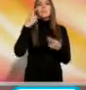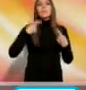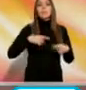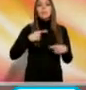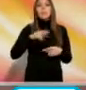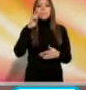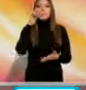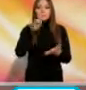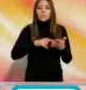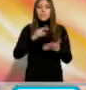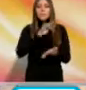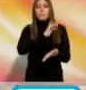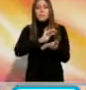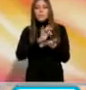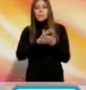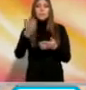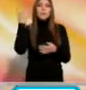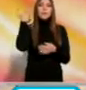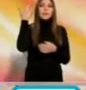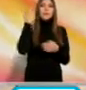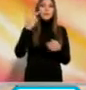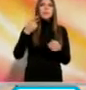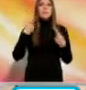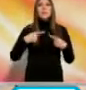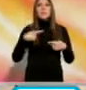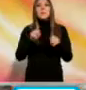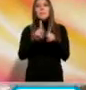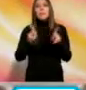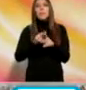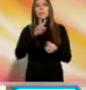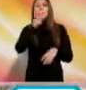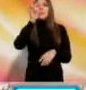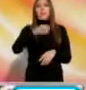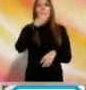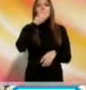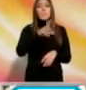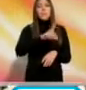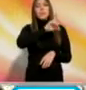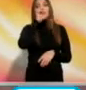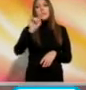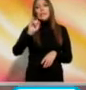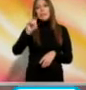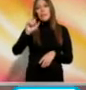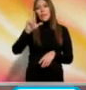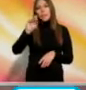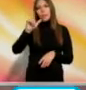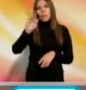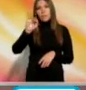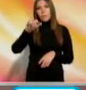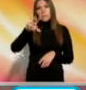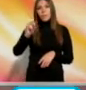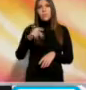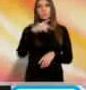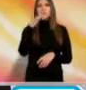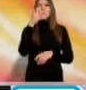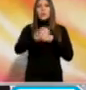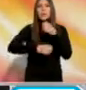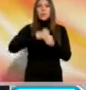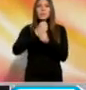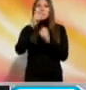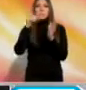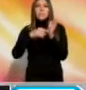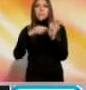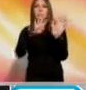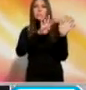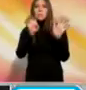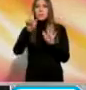lo leía, lo escuchaba leído en las plazas. Increíble. Italo Calvino, en los años 70, para ser más precisos,